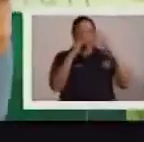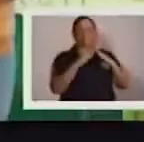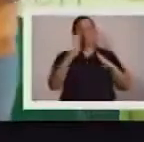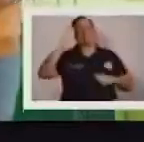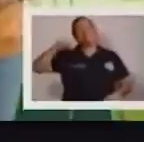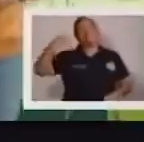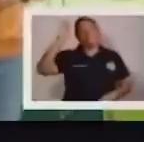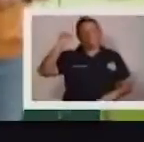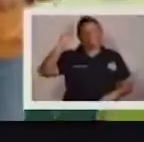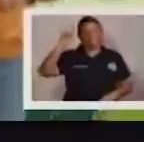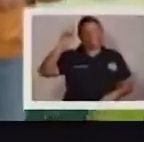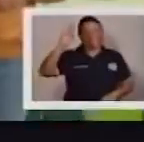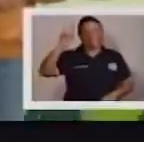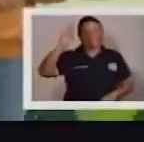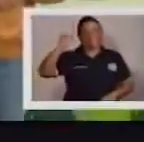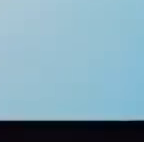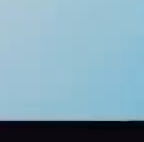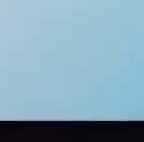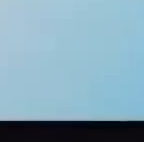Adiós con todos los deditos.